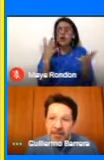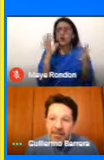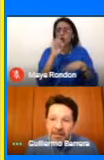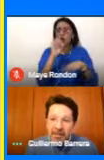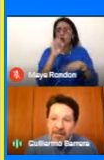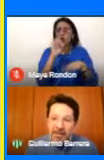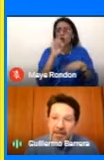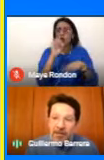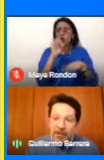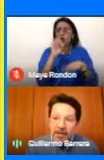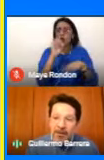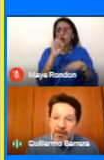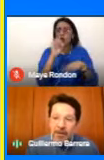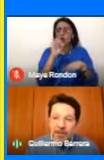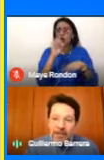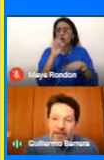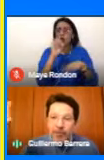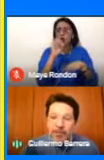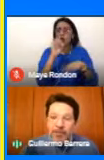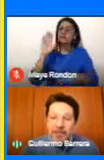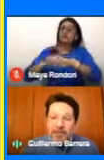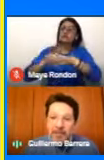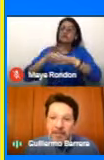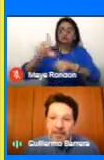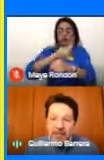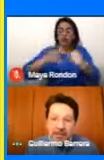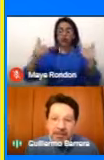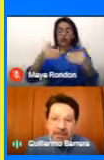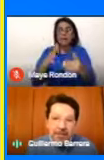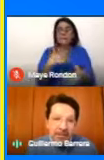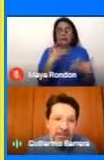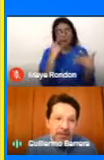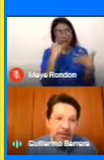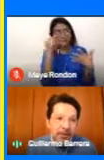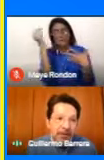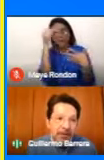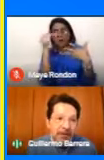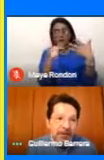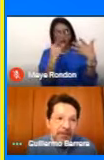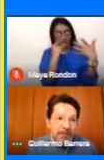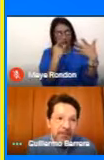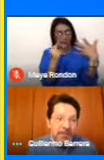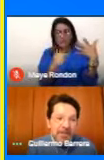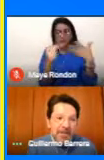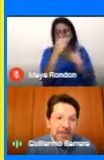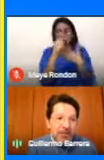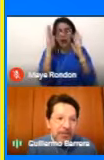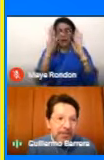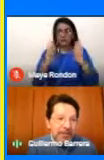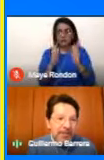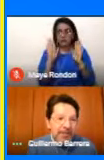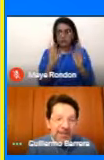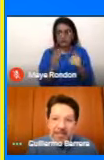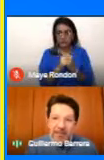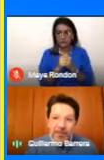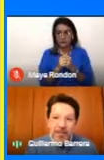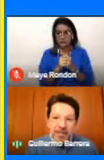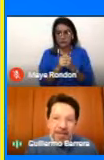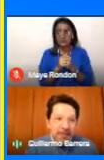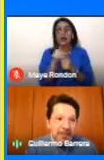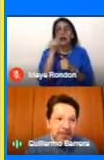organizaciones, a decirle al gobierno local, mire, estos son mis intereses, quiero que sean tenidos en cuenta. Y entonces